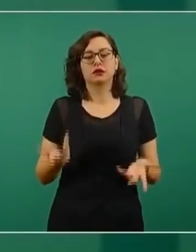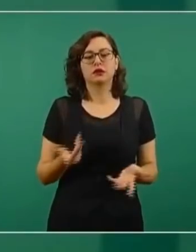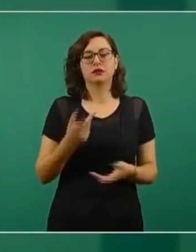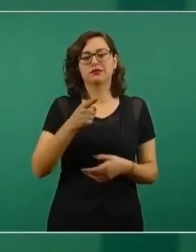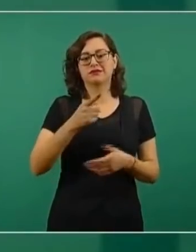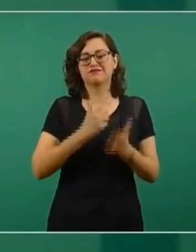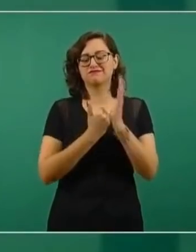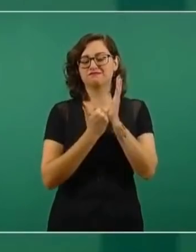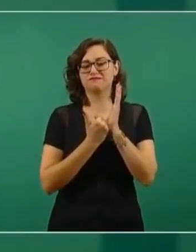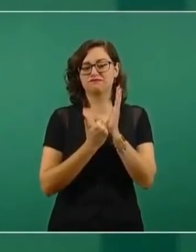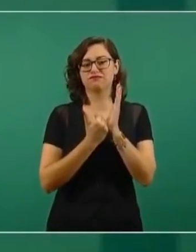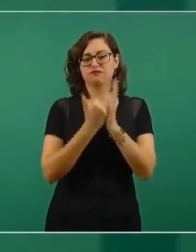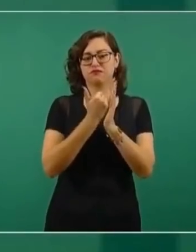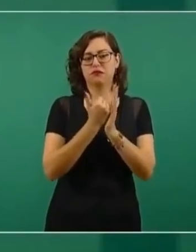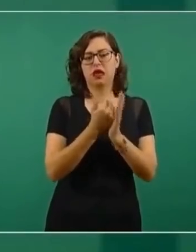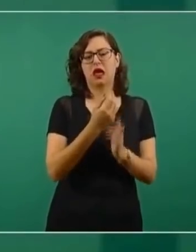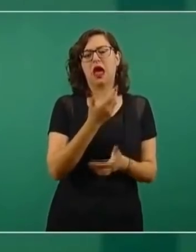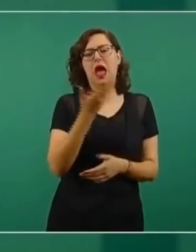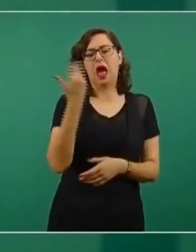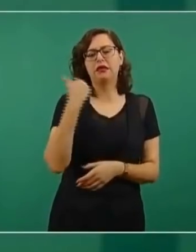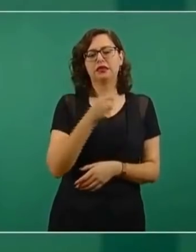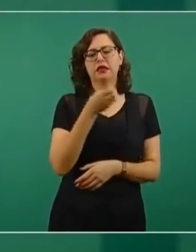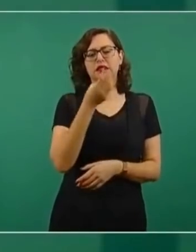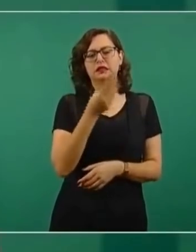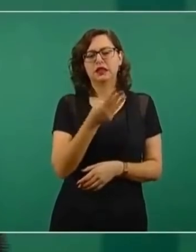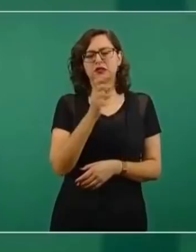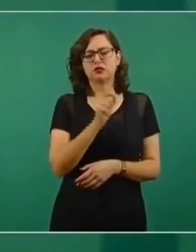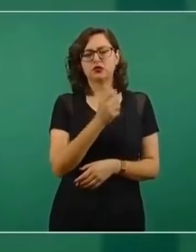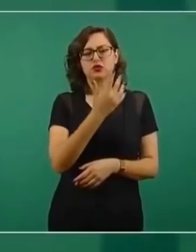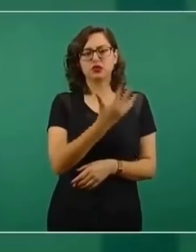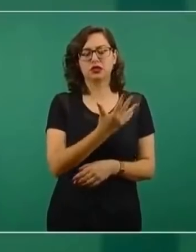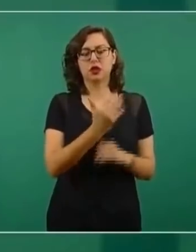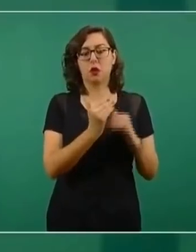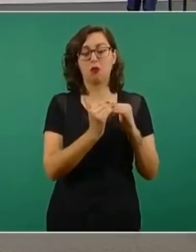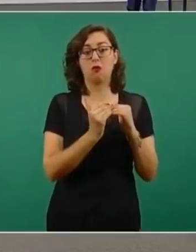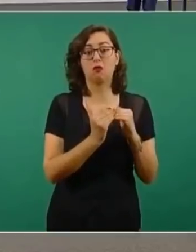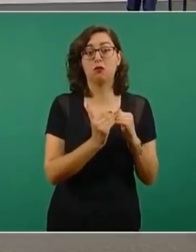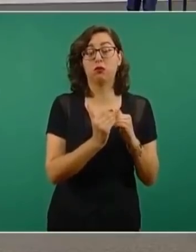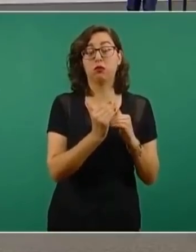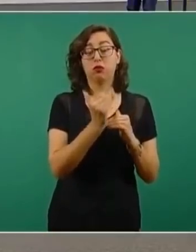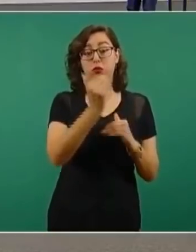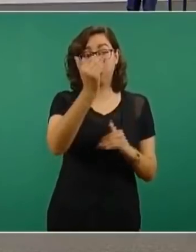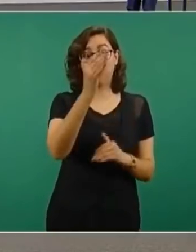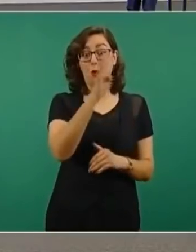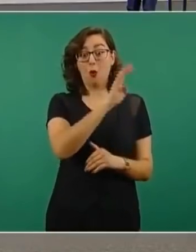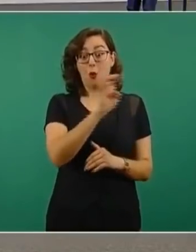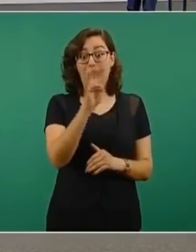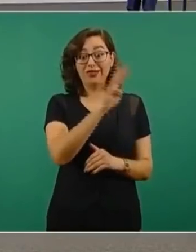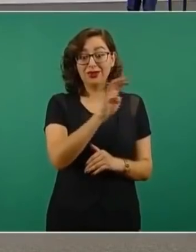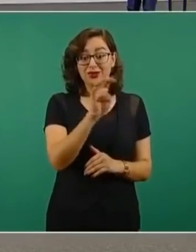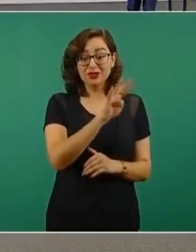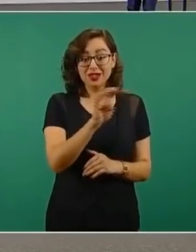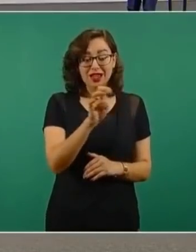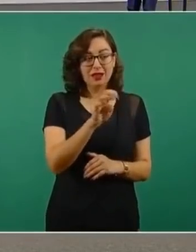costó 3.5 y se fue a 450 horas en promedio, una exposición terrible del gas. Se tuvo